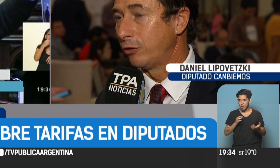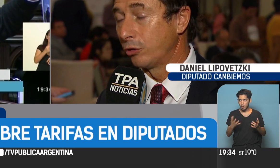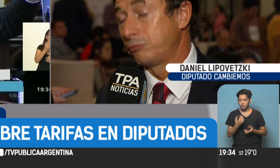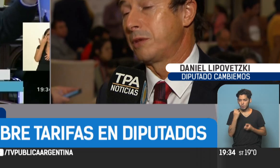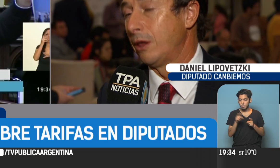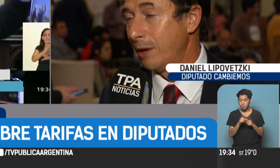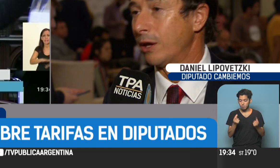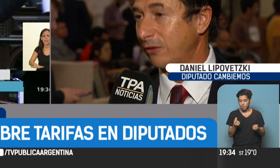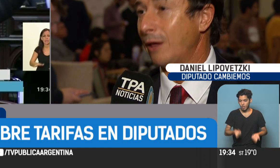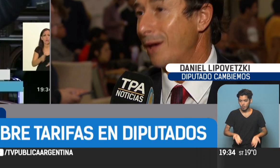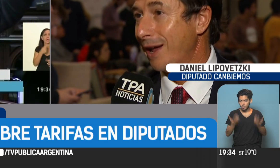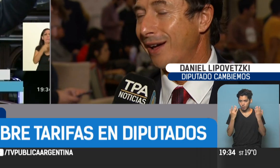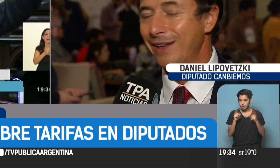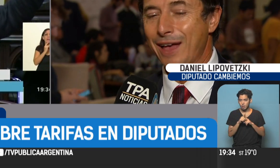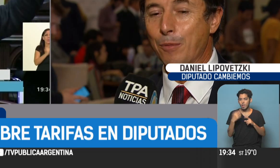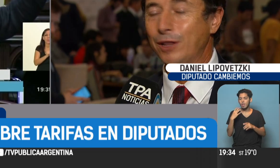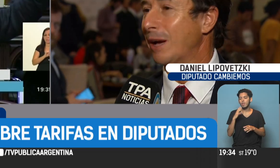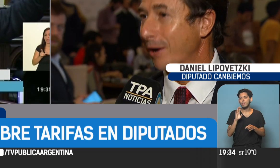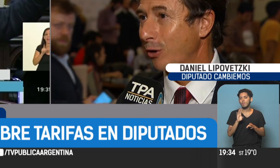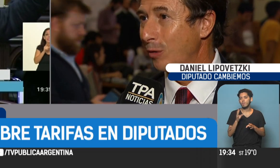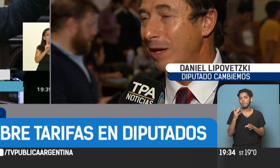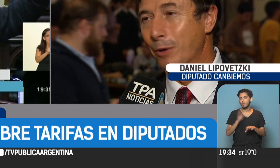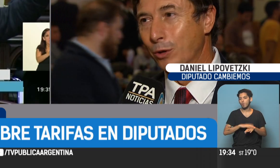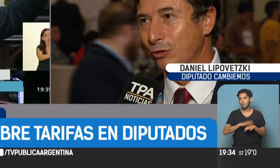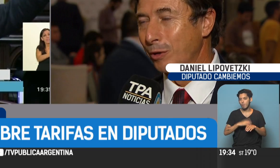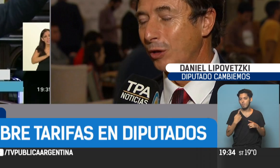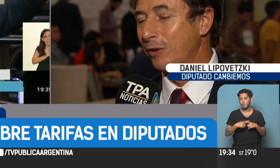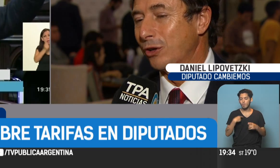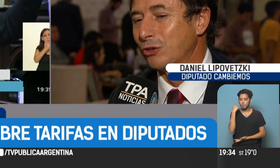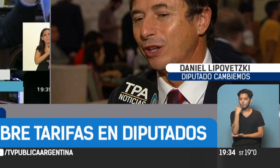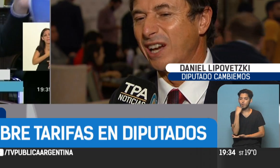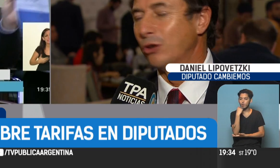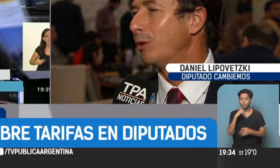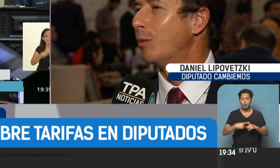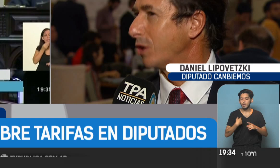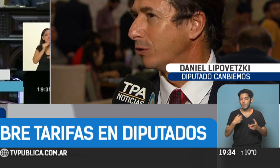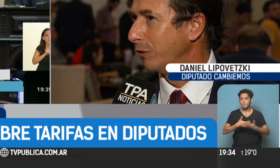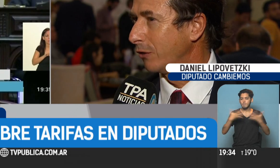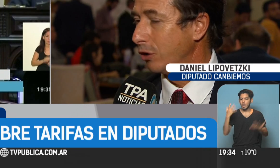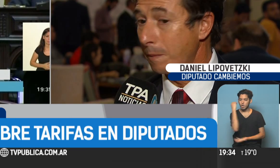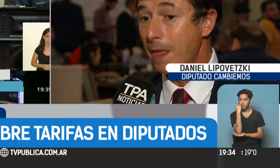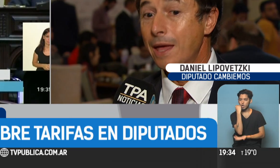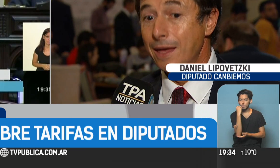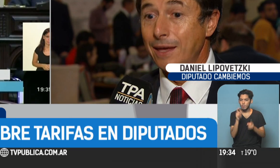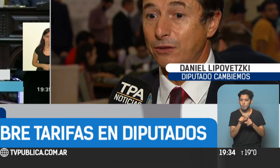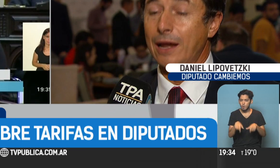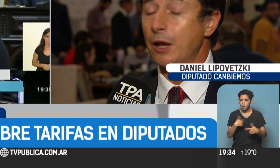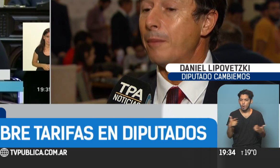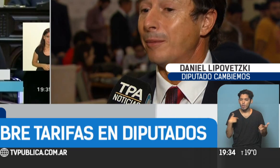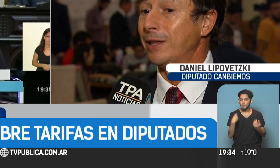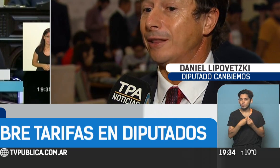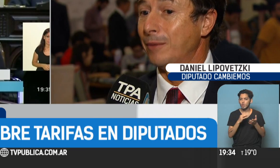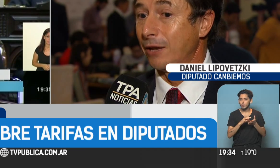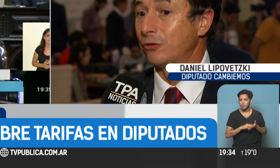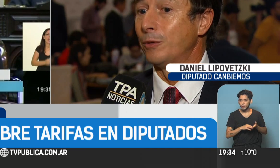aumentos de precios que se debían a políticas macroeconómicas, pero hubo otros aumentos de precios que yo te diría que no tuvieron mucha justificación, y esta ley